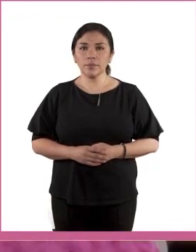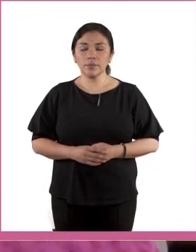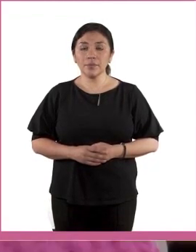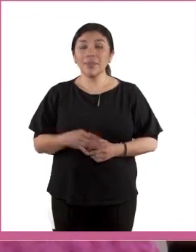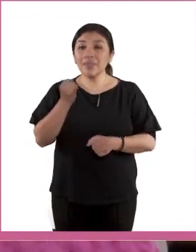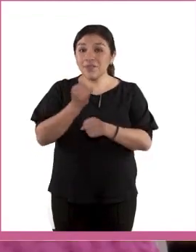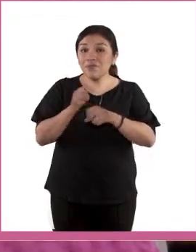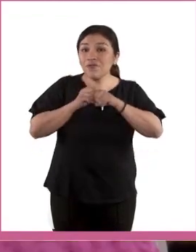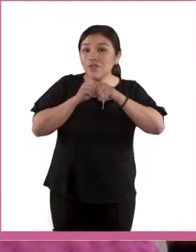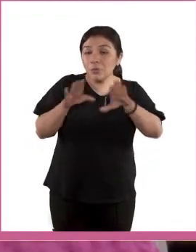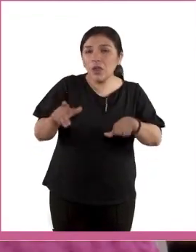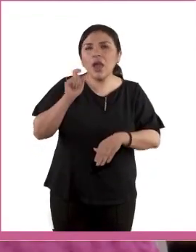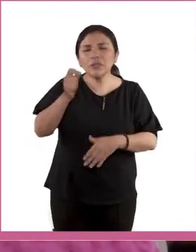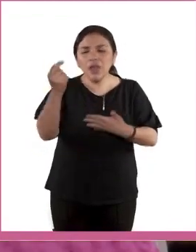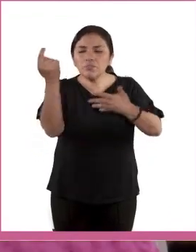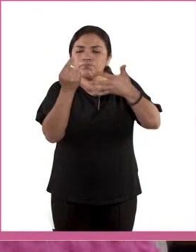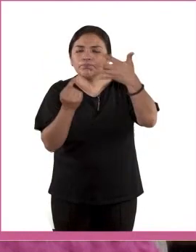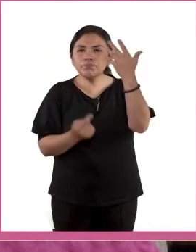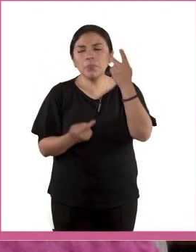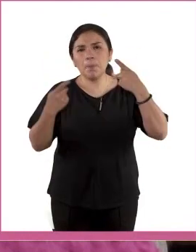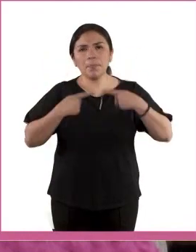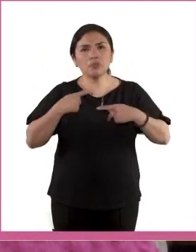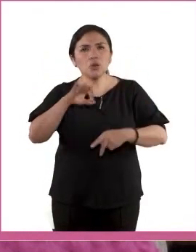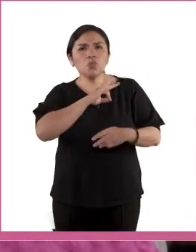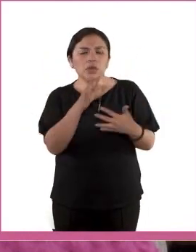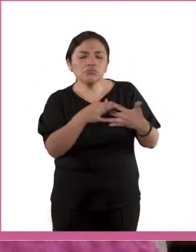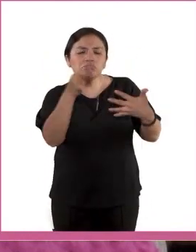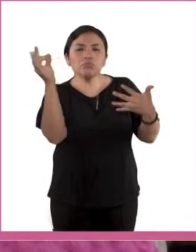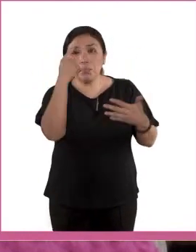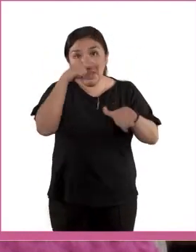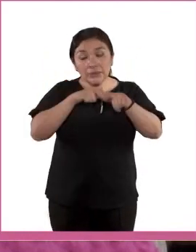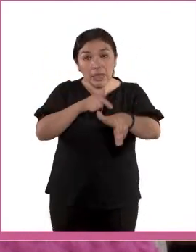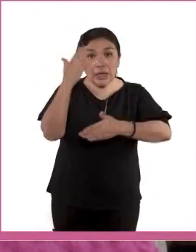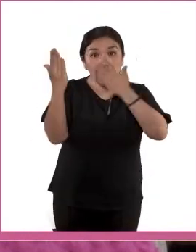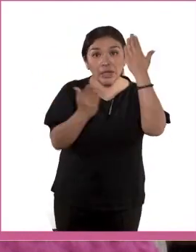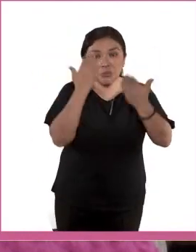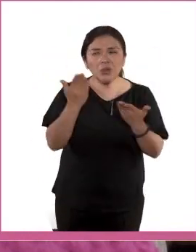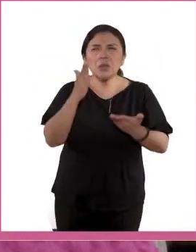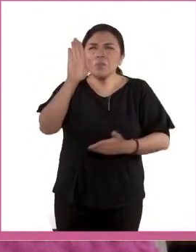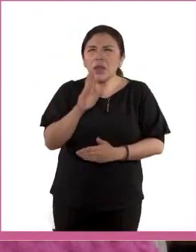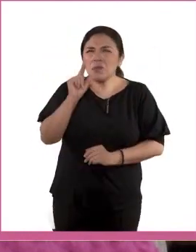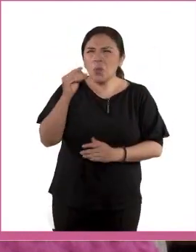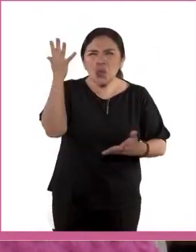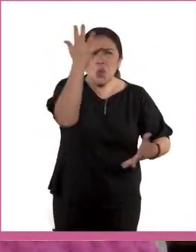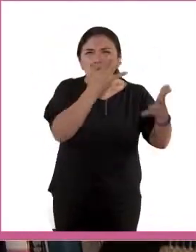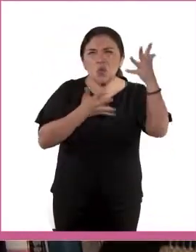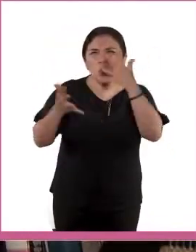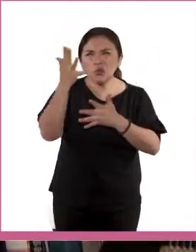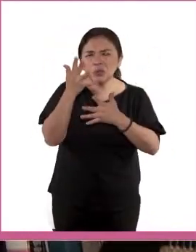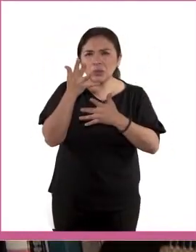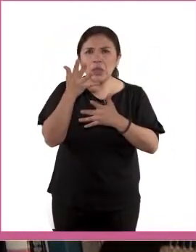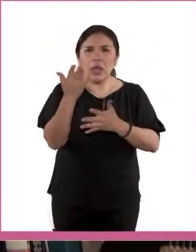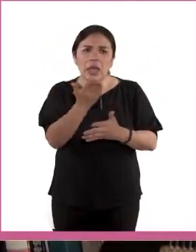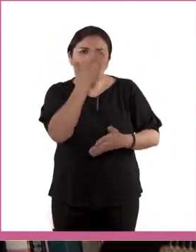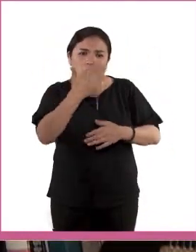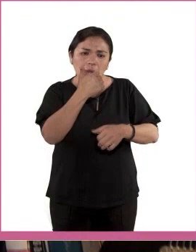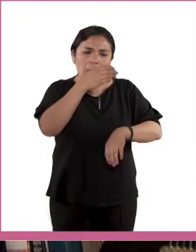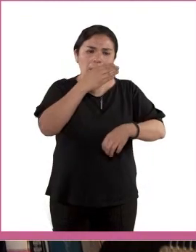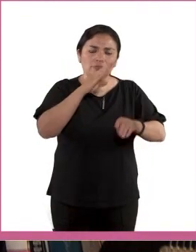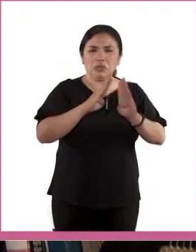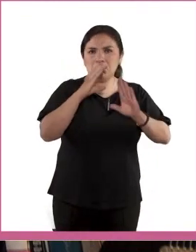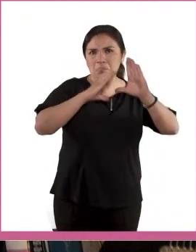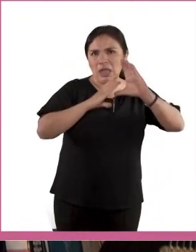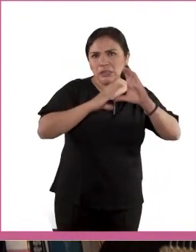La información sobre las opciones que tenemos las personas jóvenes para seguir estudiando parece un poco confusa. Que si puedo estudiar el bachillerato